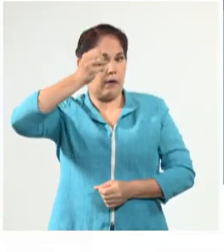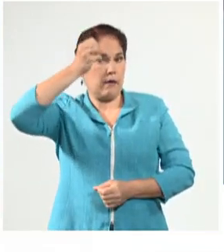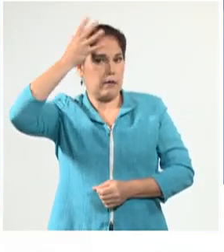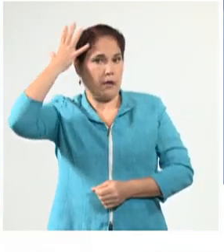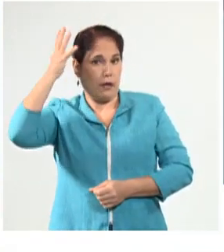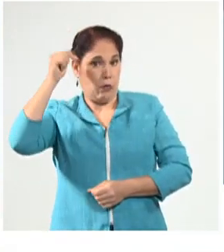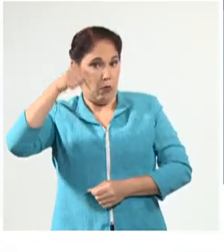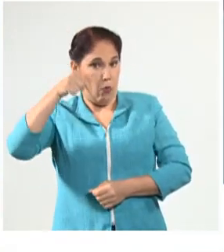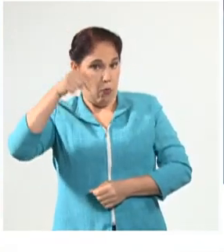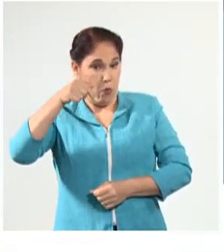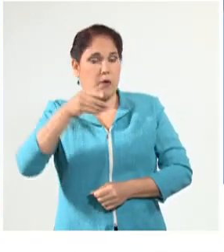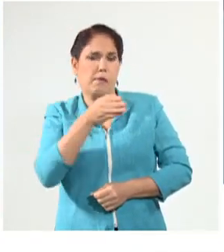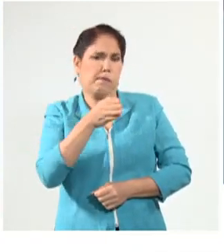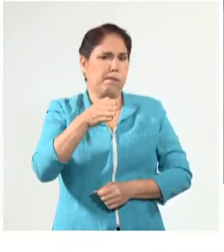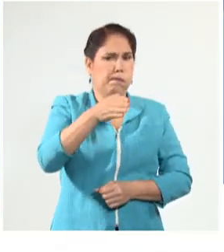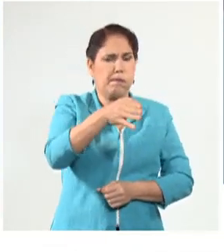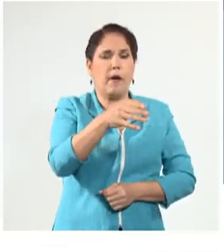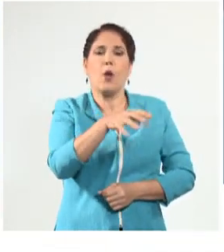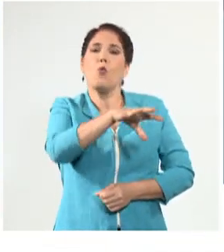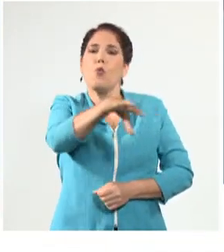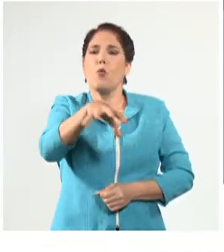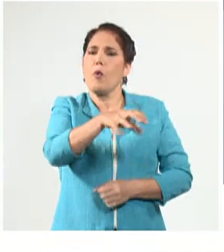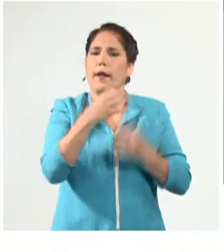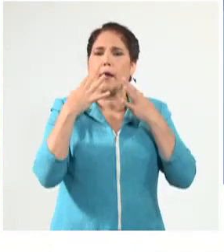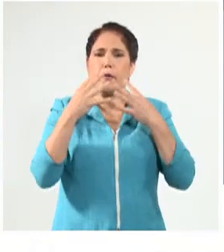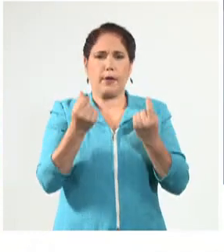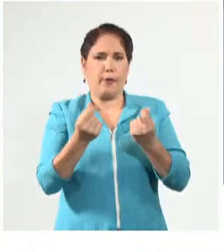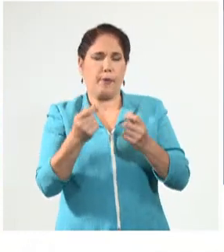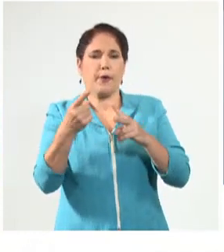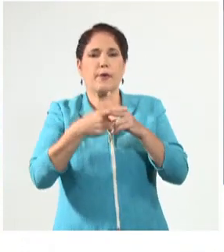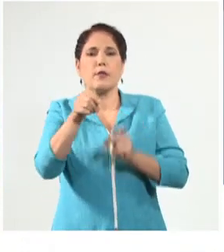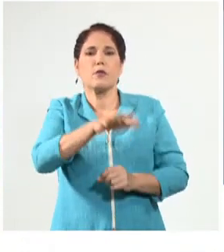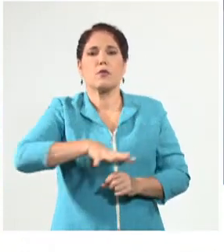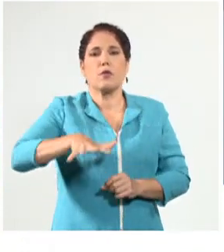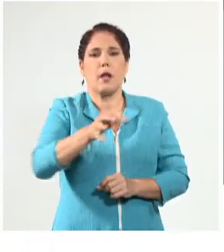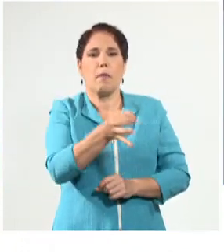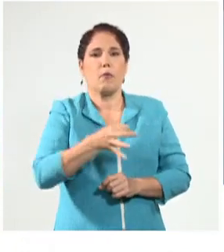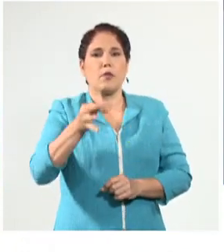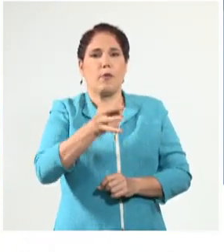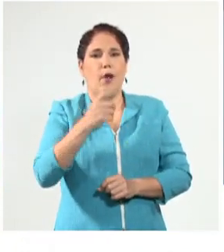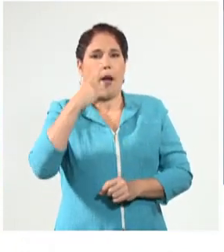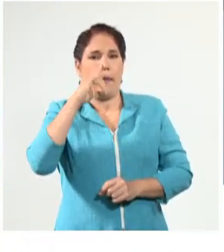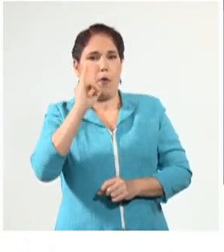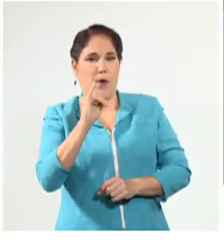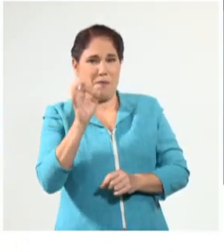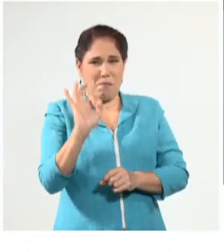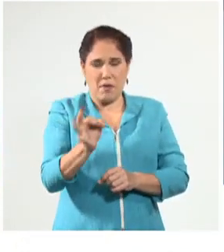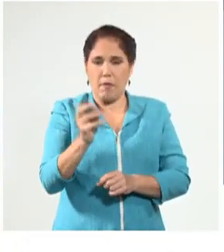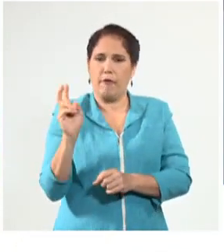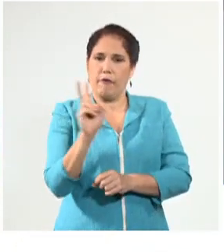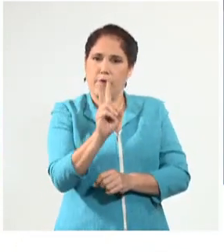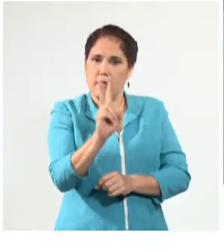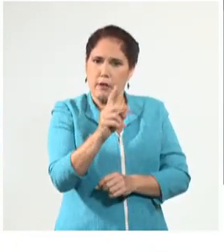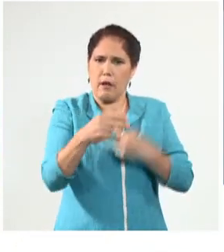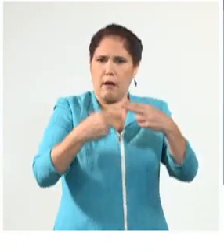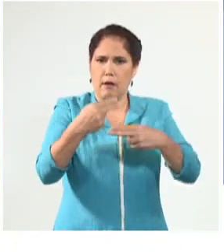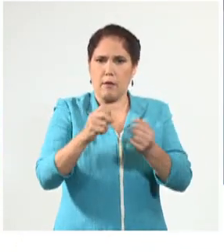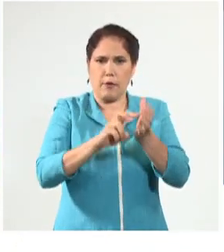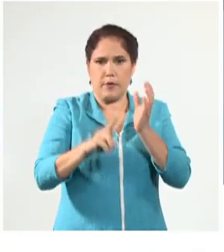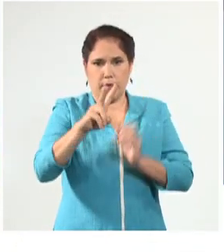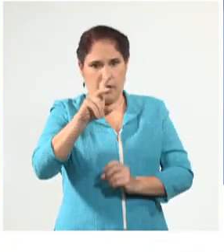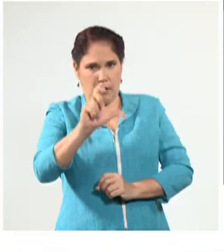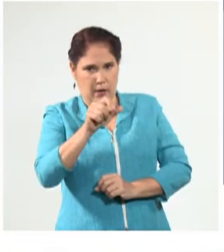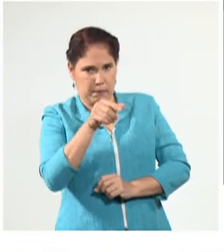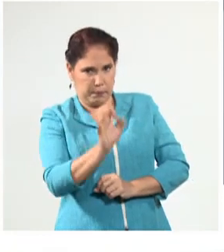ha recorrido este jueves lugares de interés económico y social del municipio de camajuaní como parte de la visita que realiza la provincia de villa clara